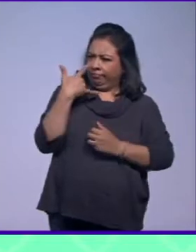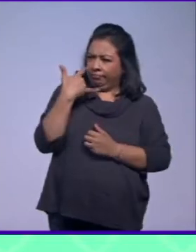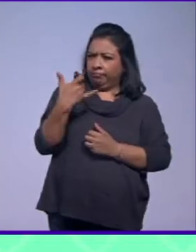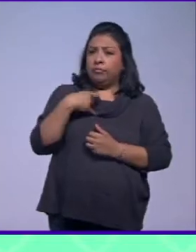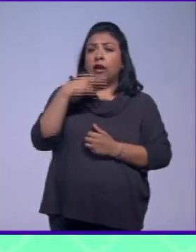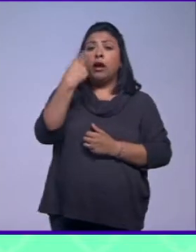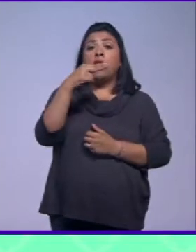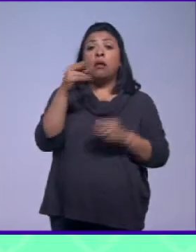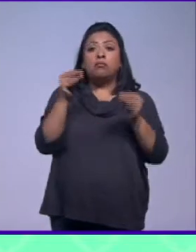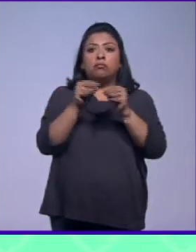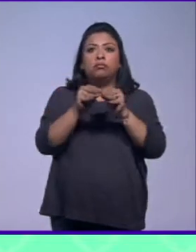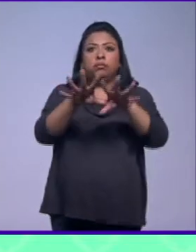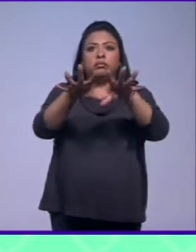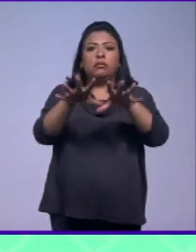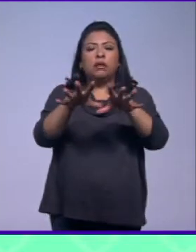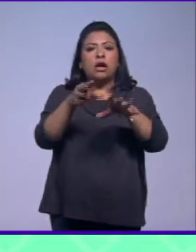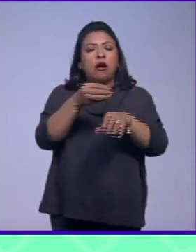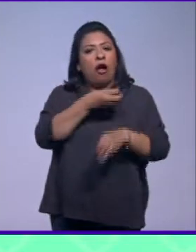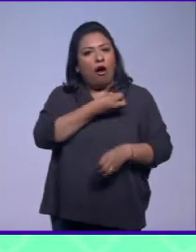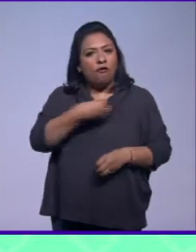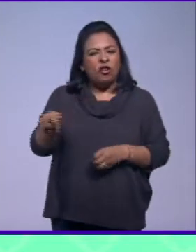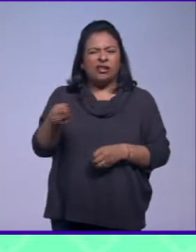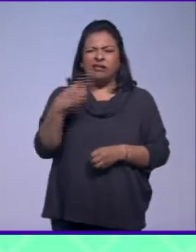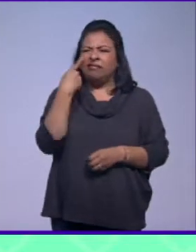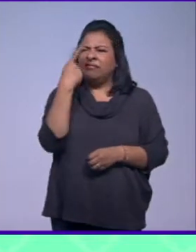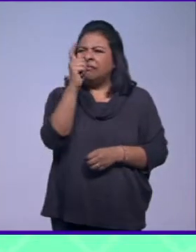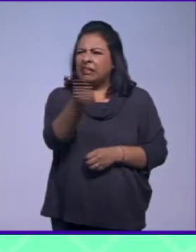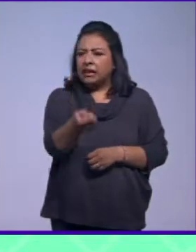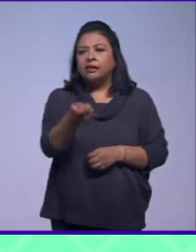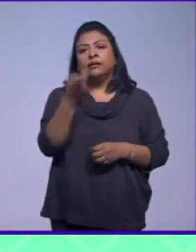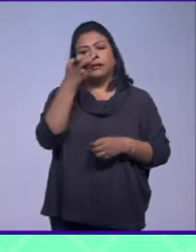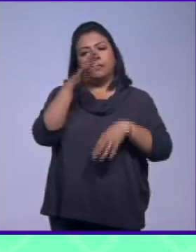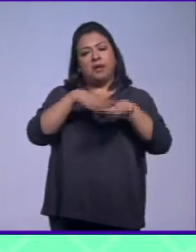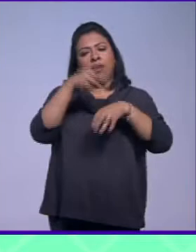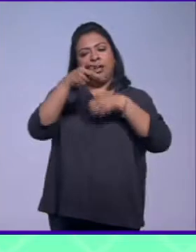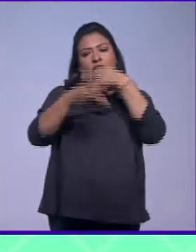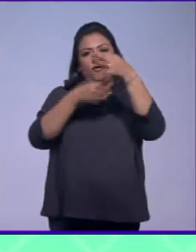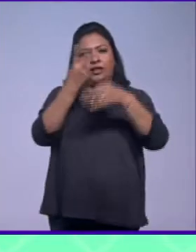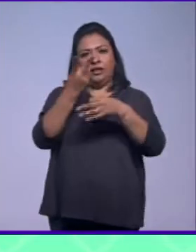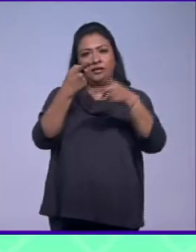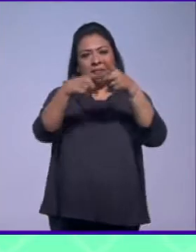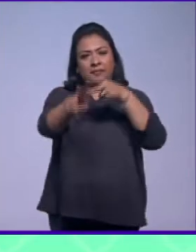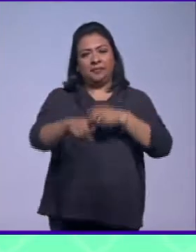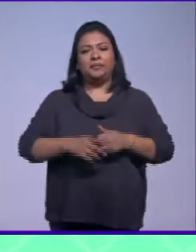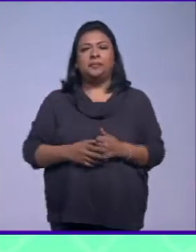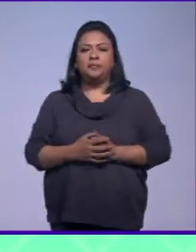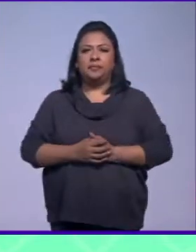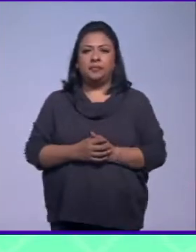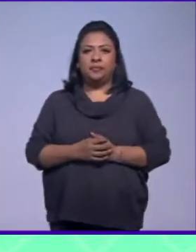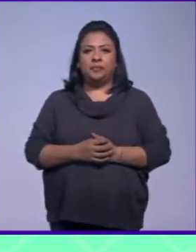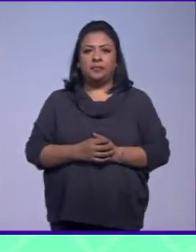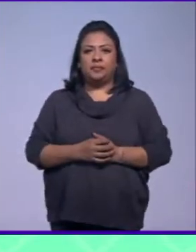que se llama aparición forzada ya veremos de qué se trata esto y mucho más en los días 22 comensales